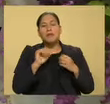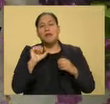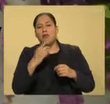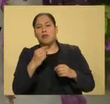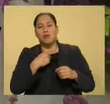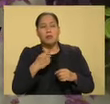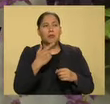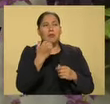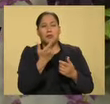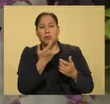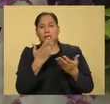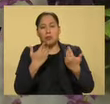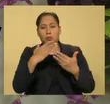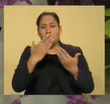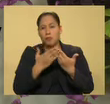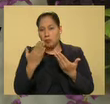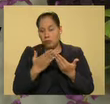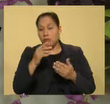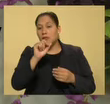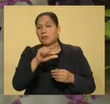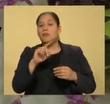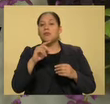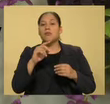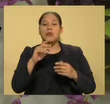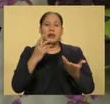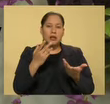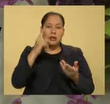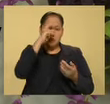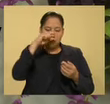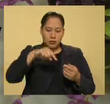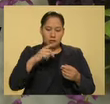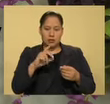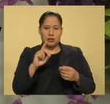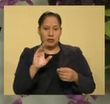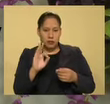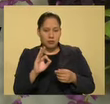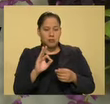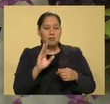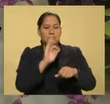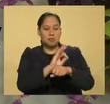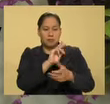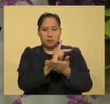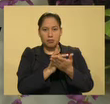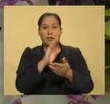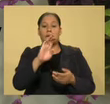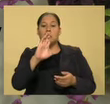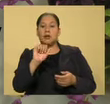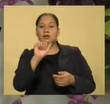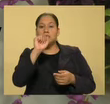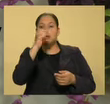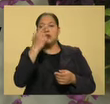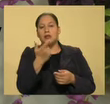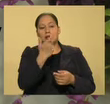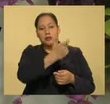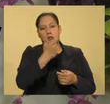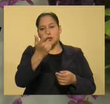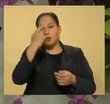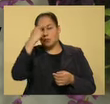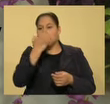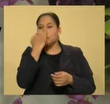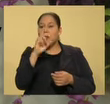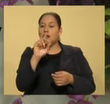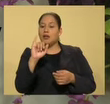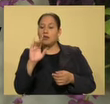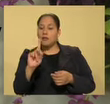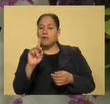de vulnerabilidad social y económica en la Ciudad de México. El programa de becas escolares del DIF Distrito Federal